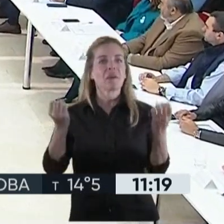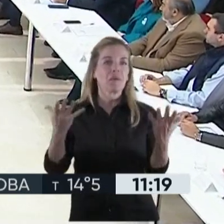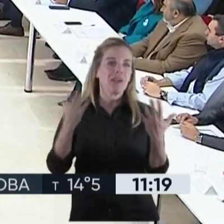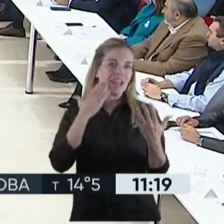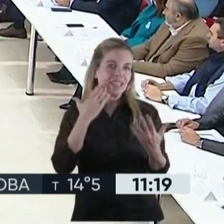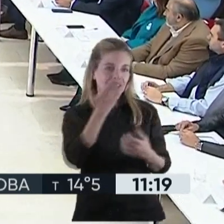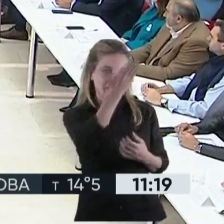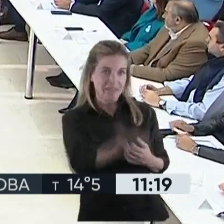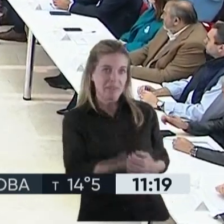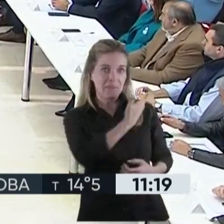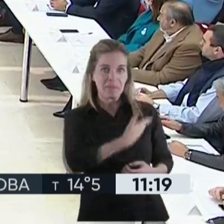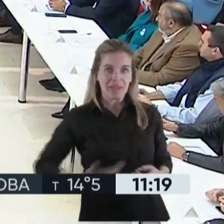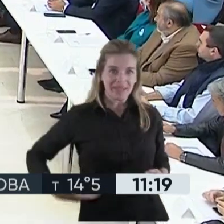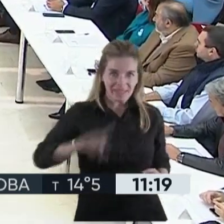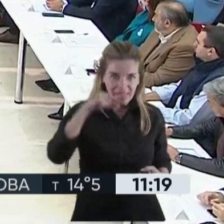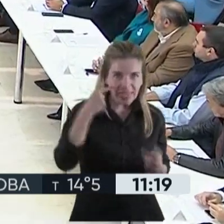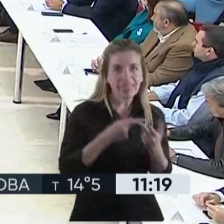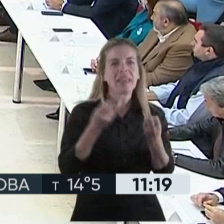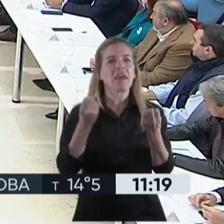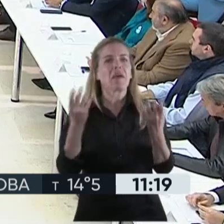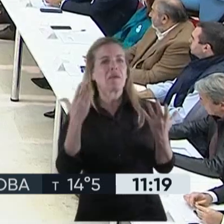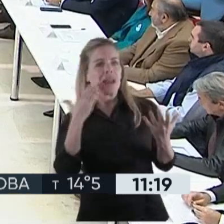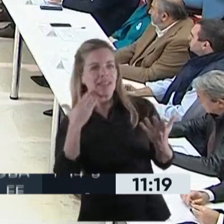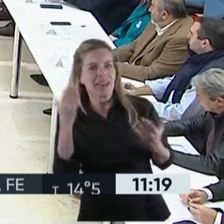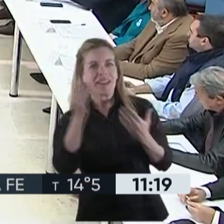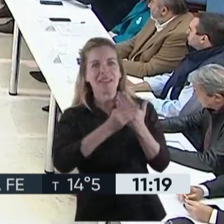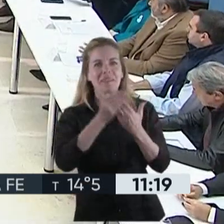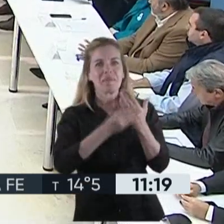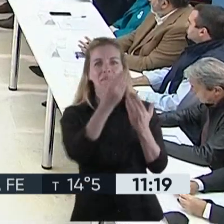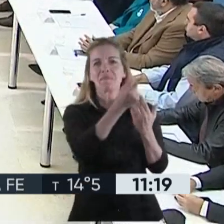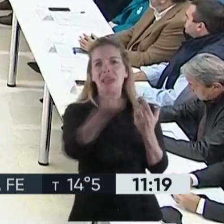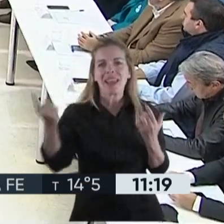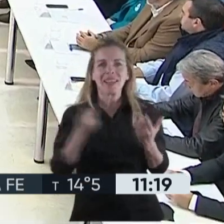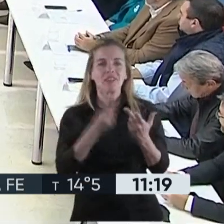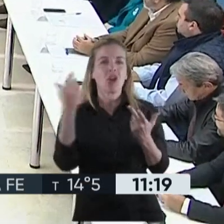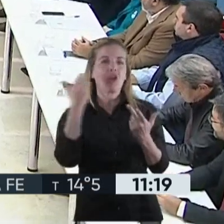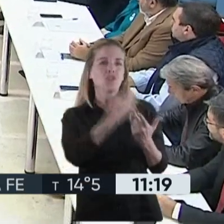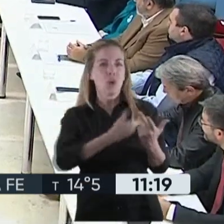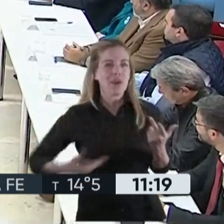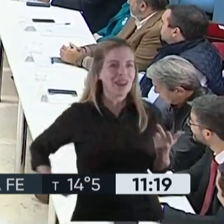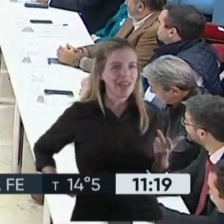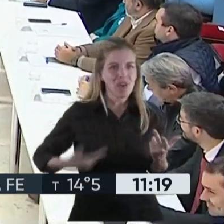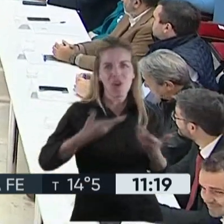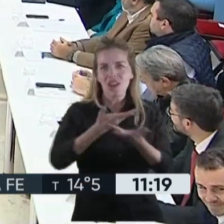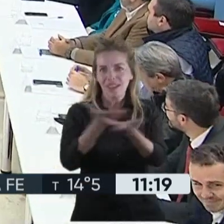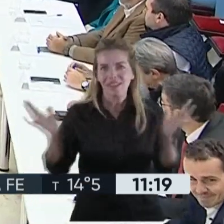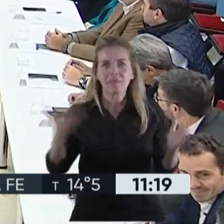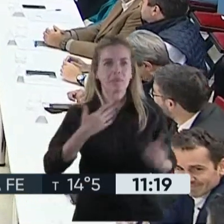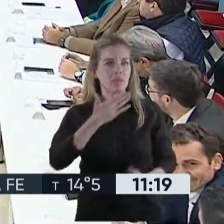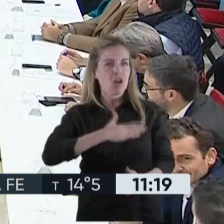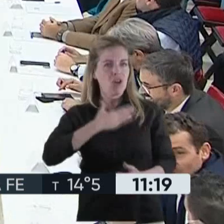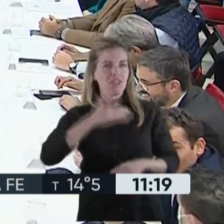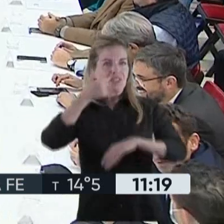Buenas tardes, señor presidente, buenas tardes, señores ministros, señores gobernadores. Es un gusto estar